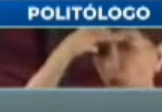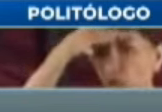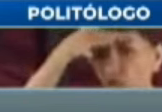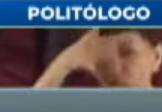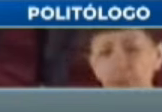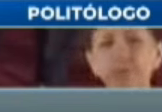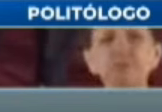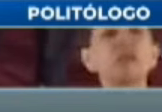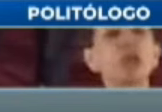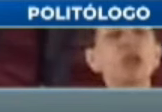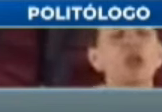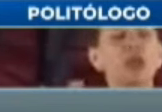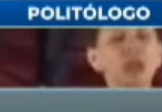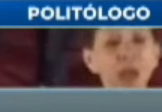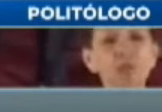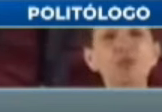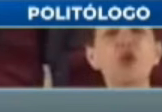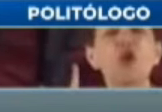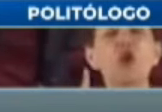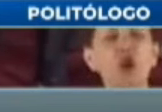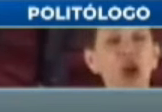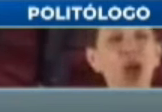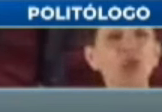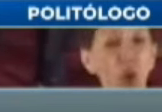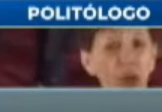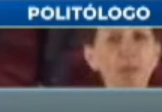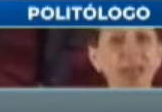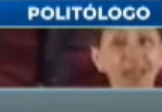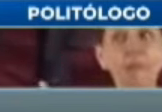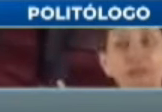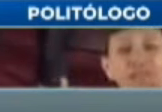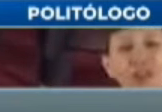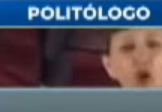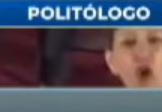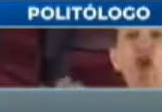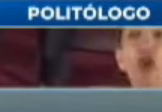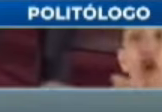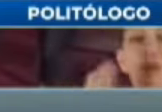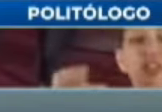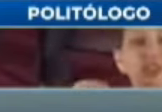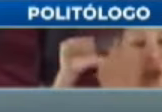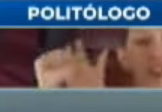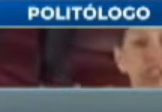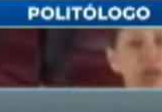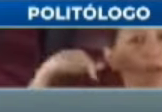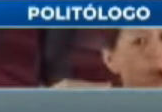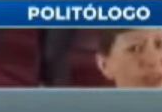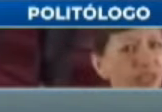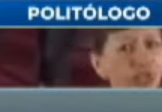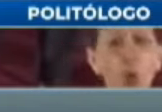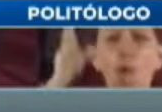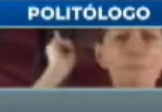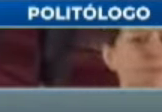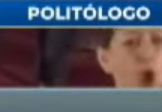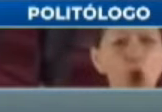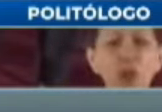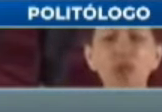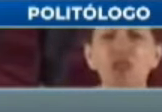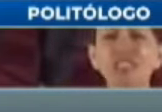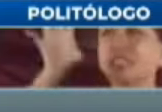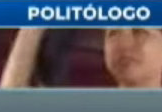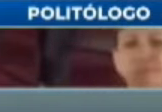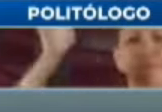medidas económicas me están afectando negativamente. Sin embargo, el gobierno, la imagen presidencial, obtiene aprobaciones mucho más